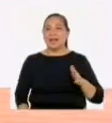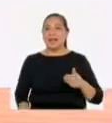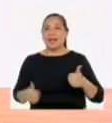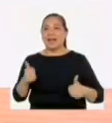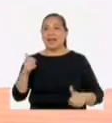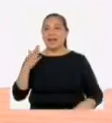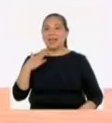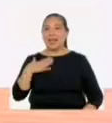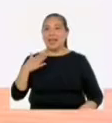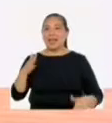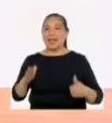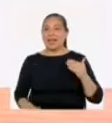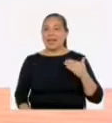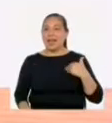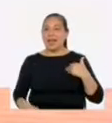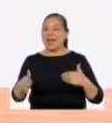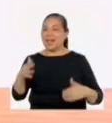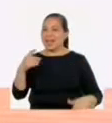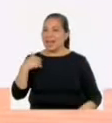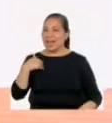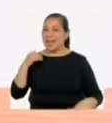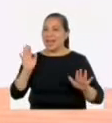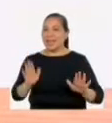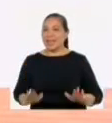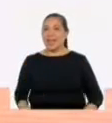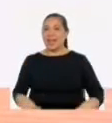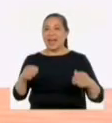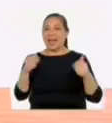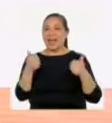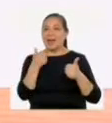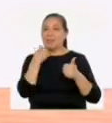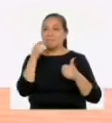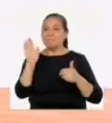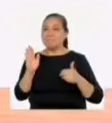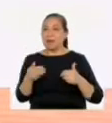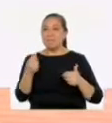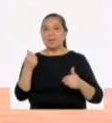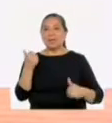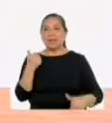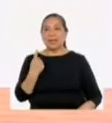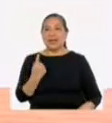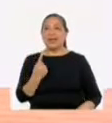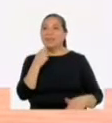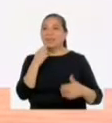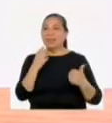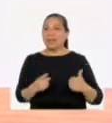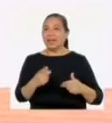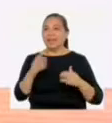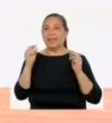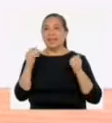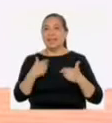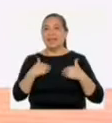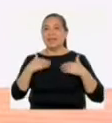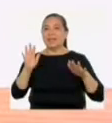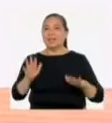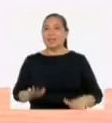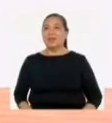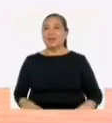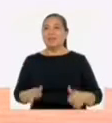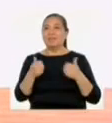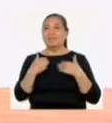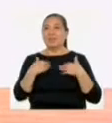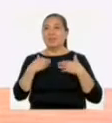ja, ja, ja, ja, ja, ja, ja, ja, ja, ja.